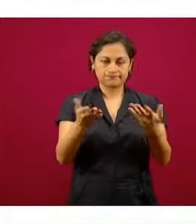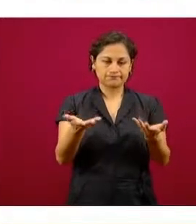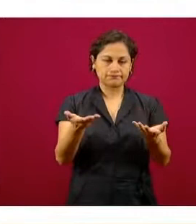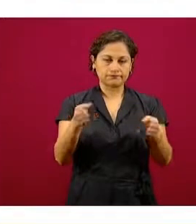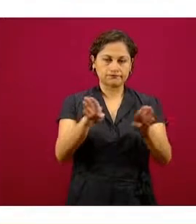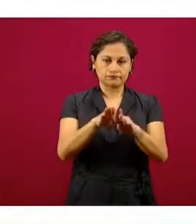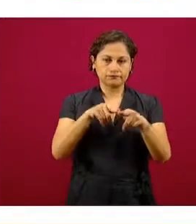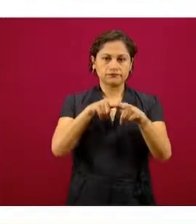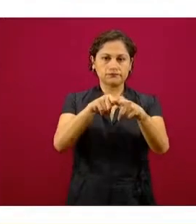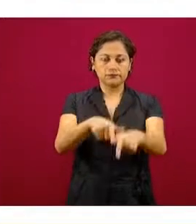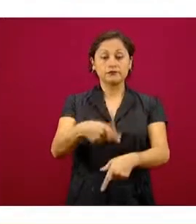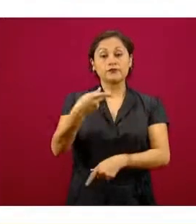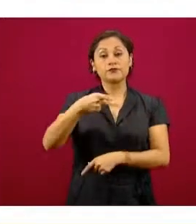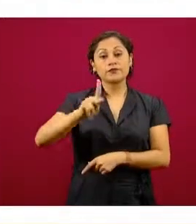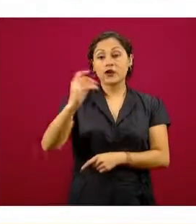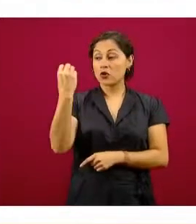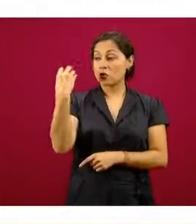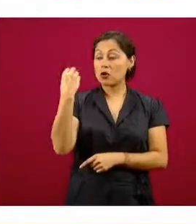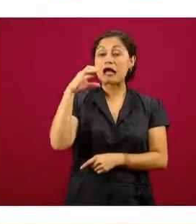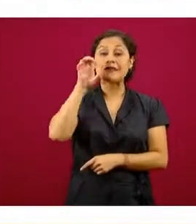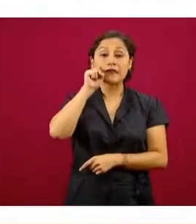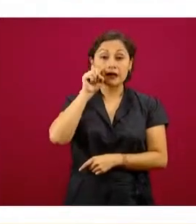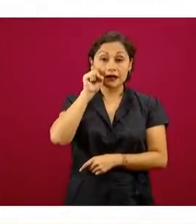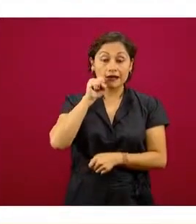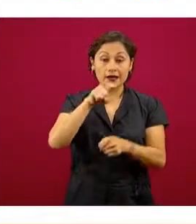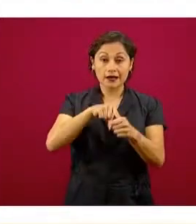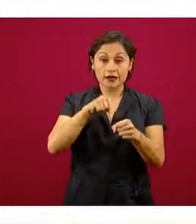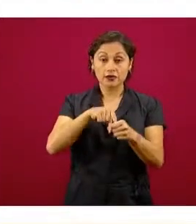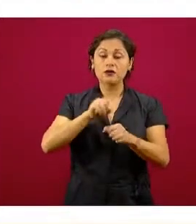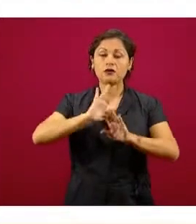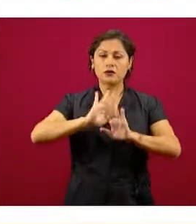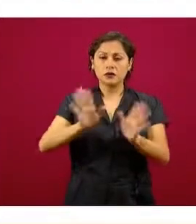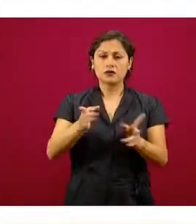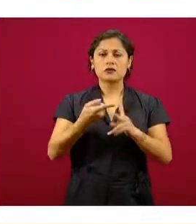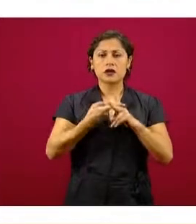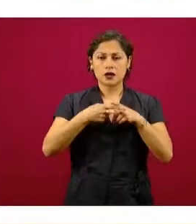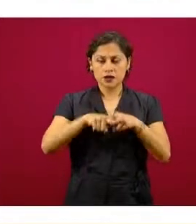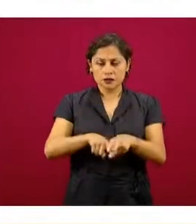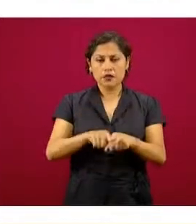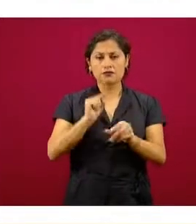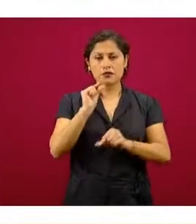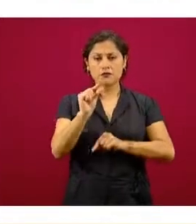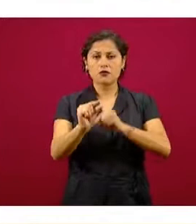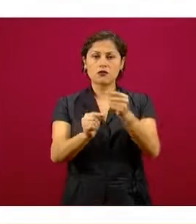color naranja ya empieza a haber cierta liberación de actividad,